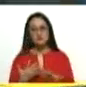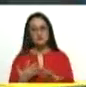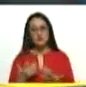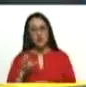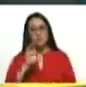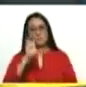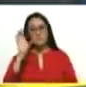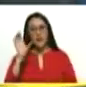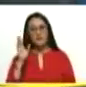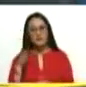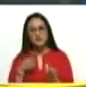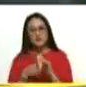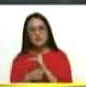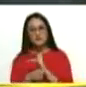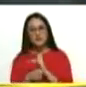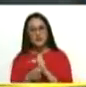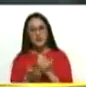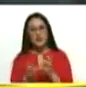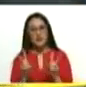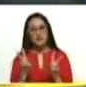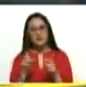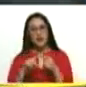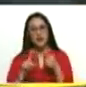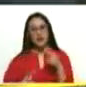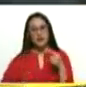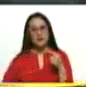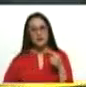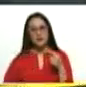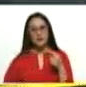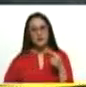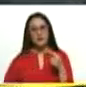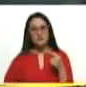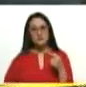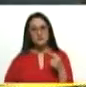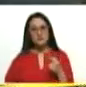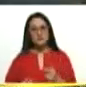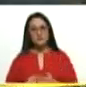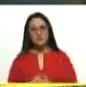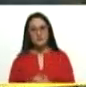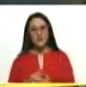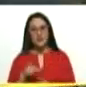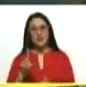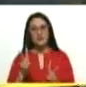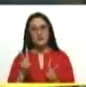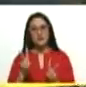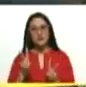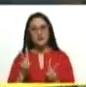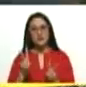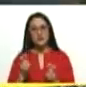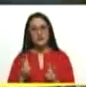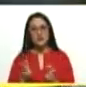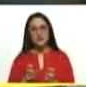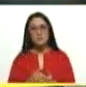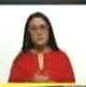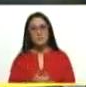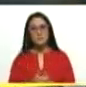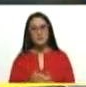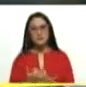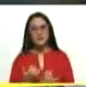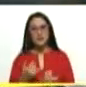países acceder a las fuentes de energía y a procurar una transición impostergable a fuentes limpias